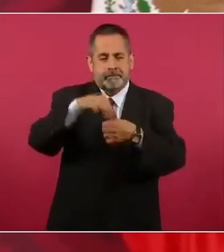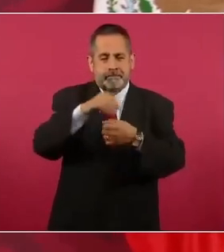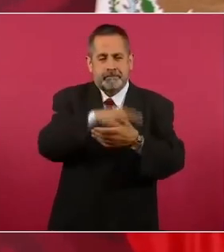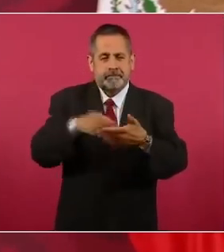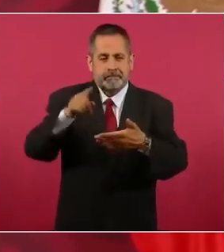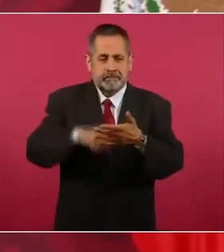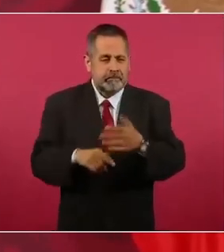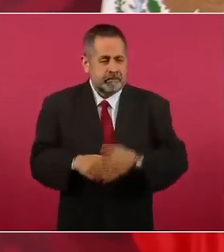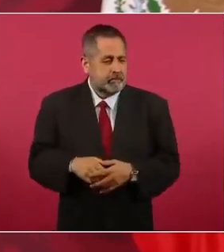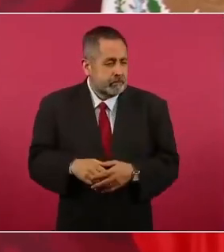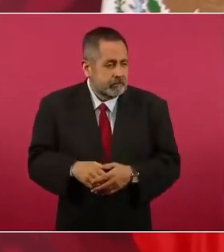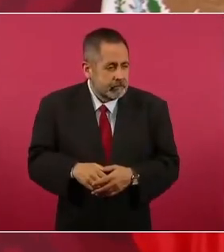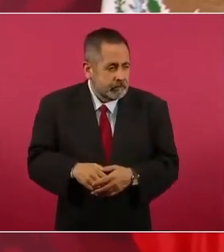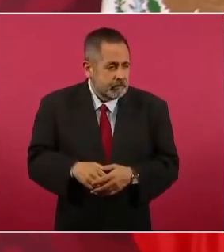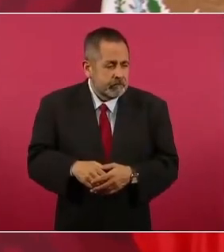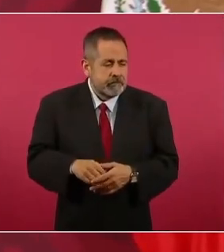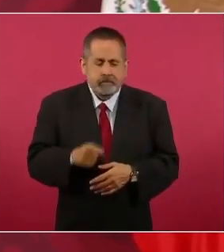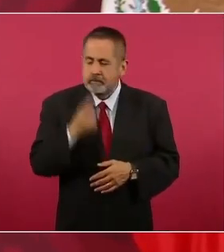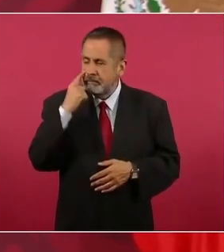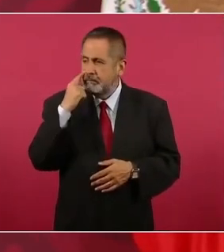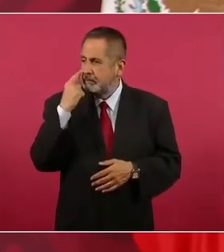y era evidente